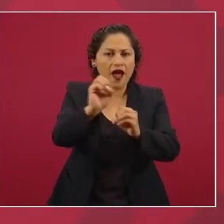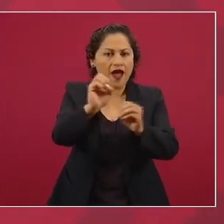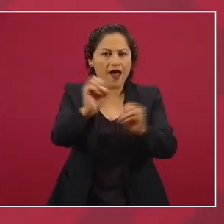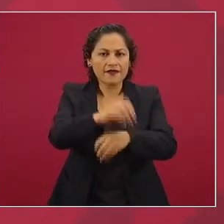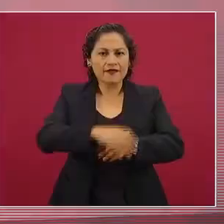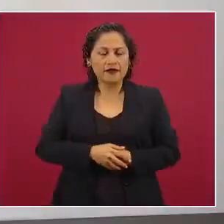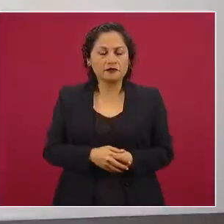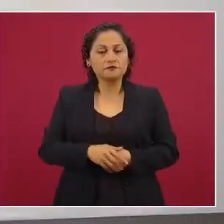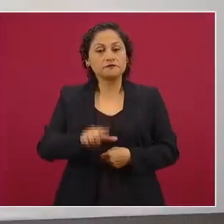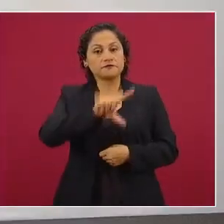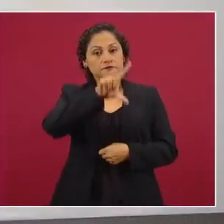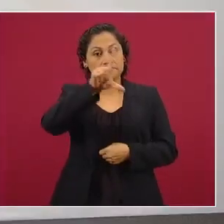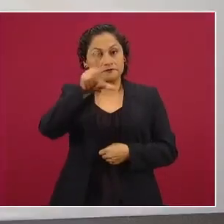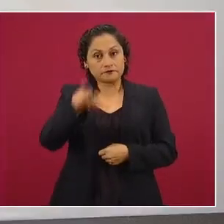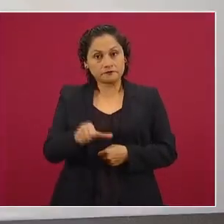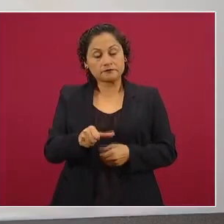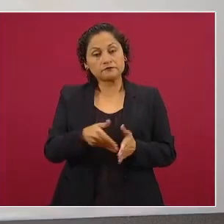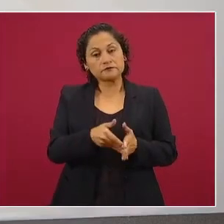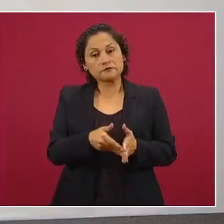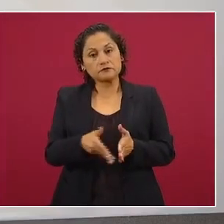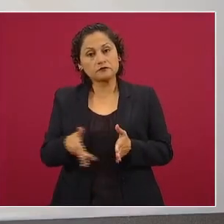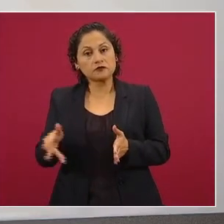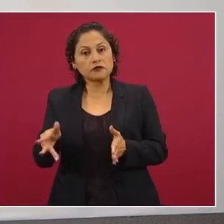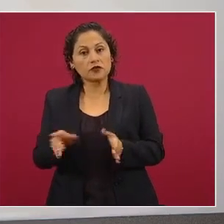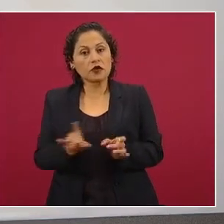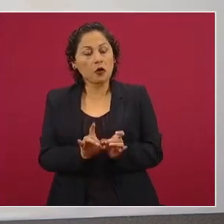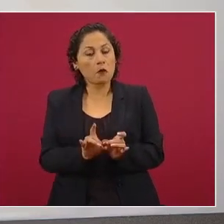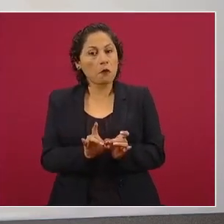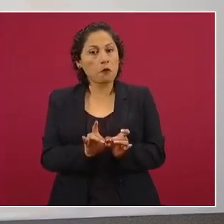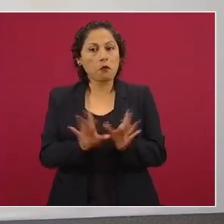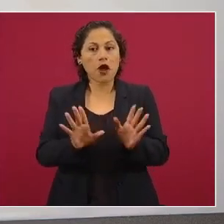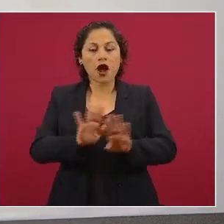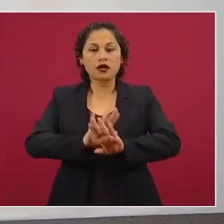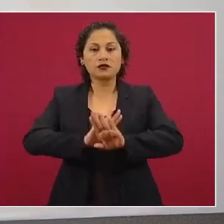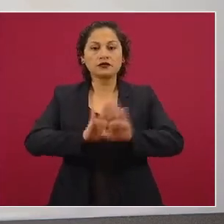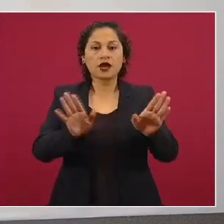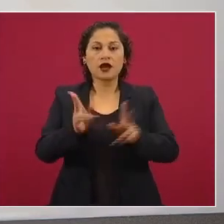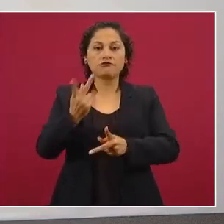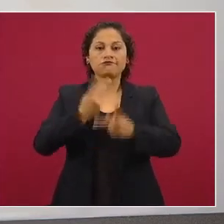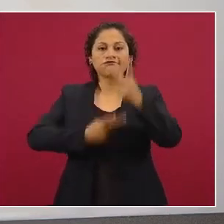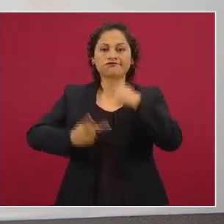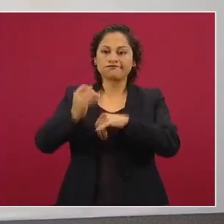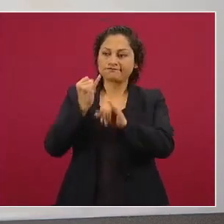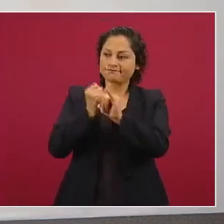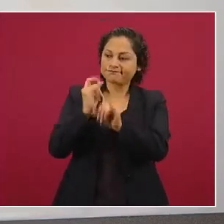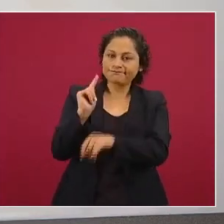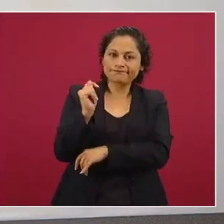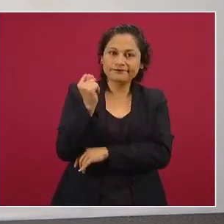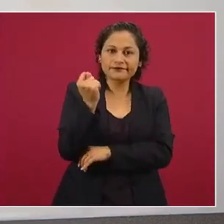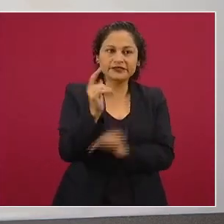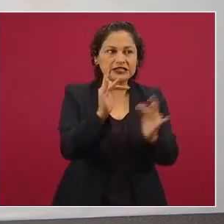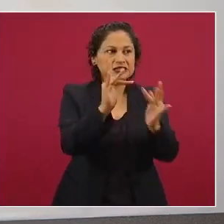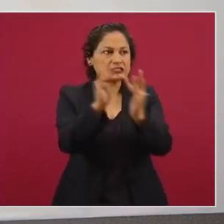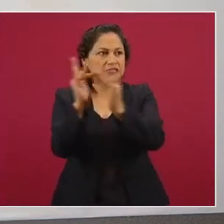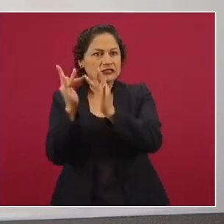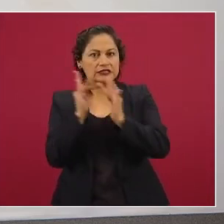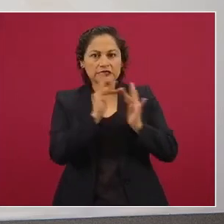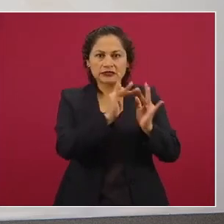De repente surgen las redes sociales. Estamos hablando